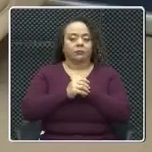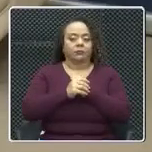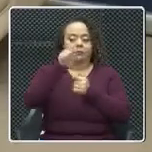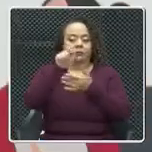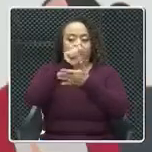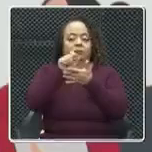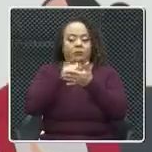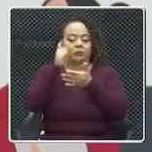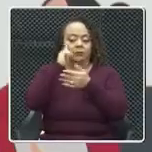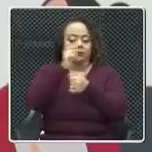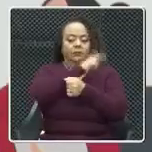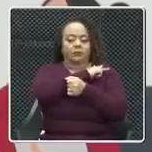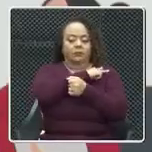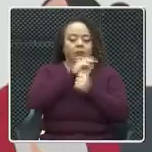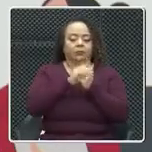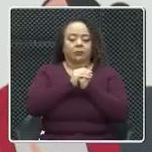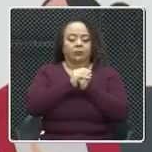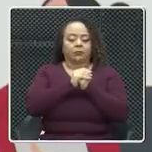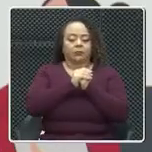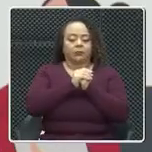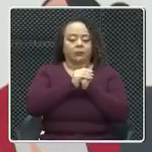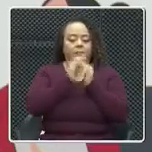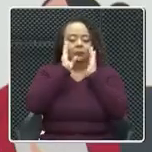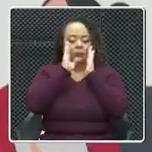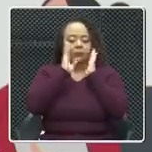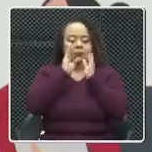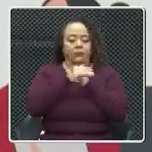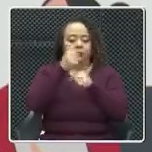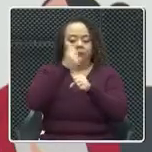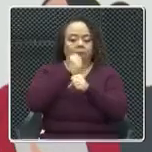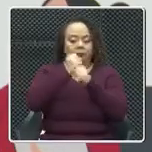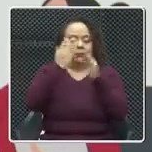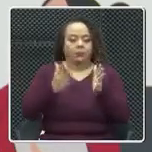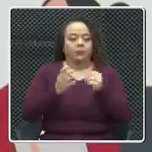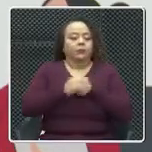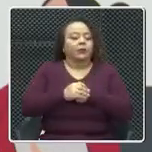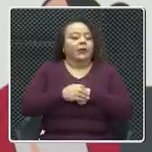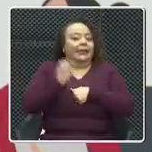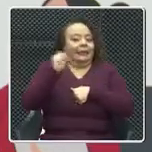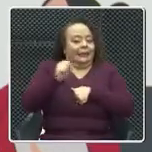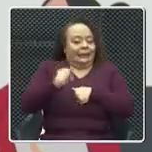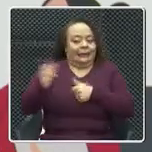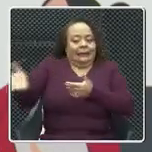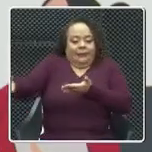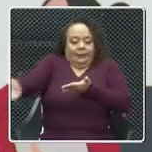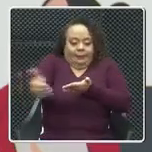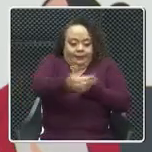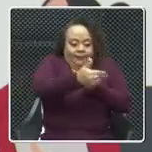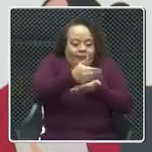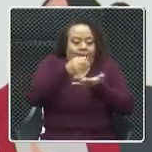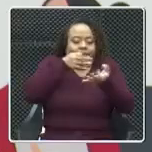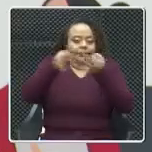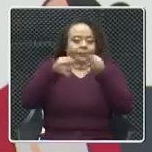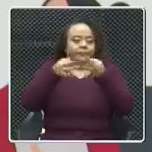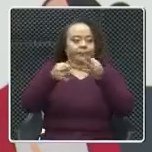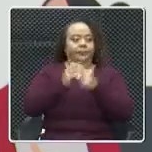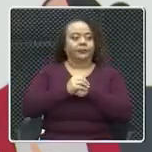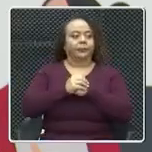ser llenado por el patrono, que está atendiendo al colaborador, que está recopilando la